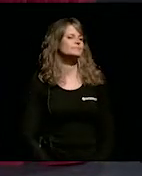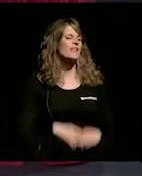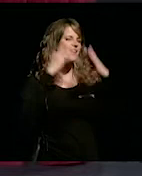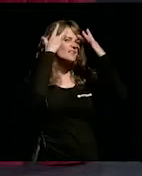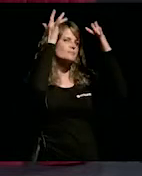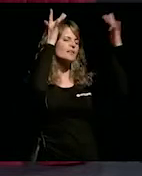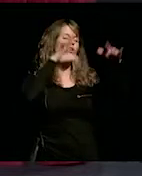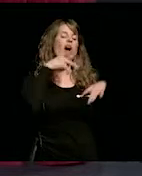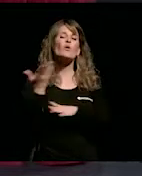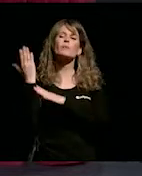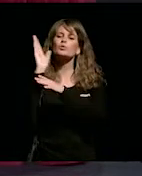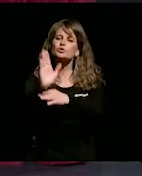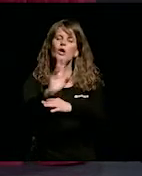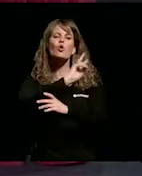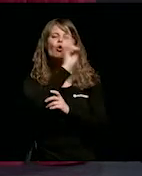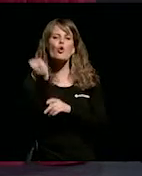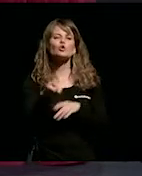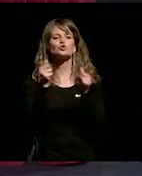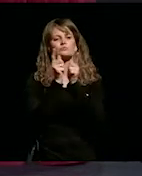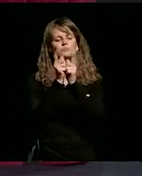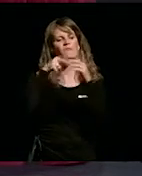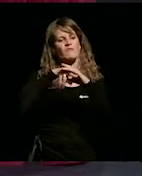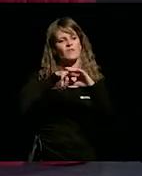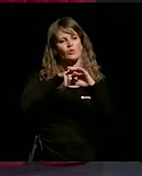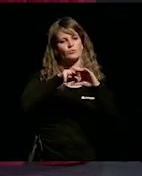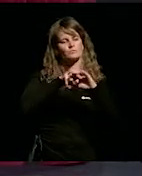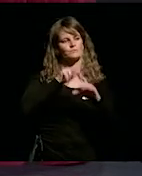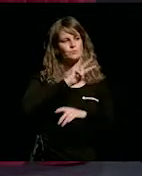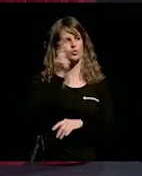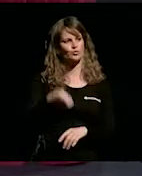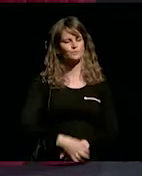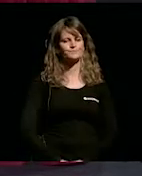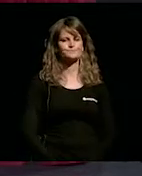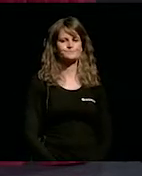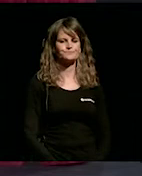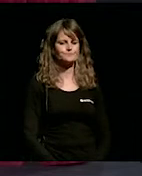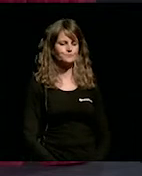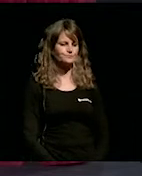Y ahora os vamos a mostrar otro pequeño vídeo.